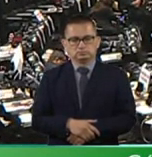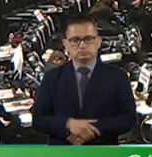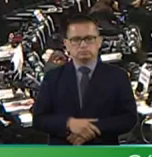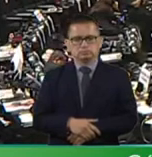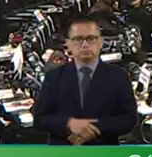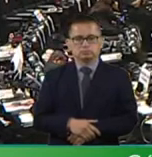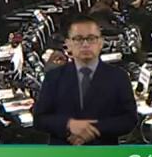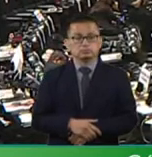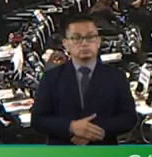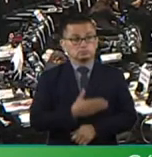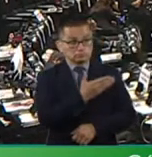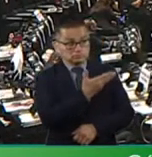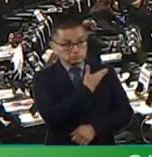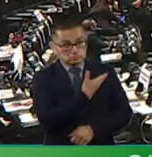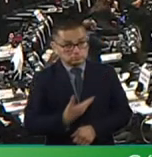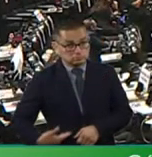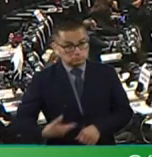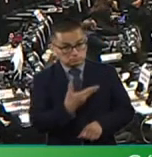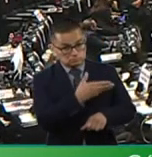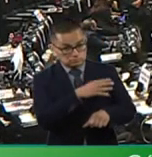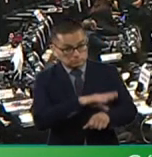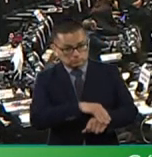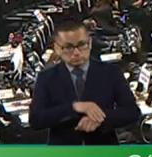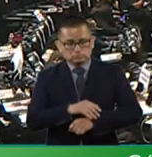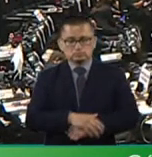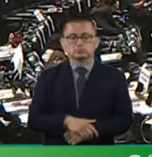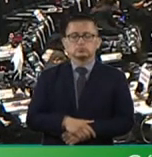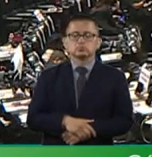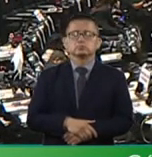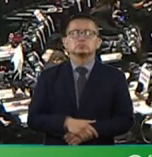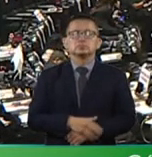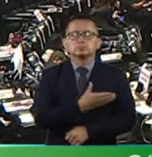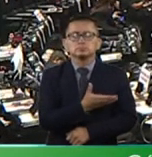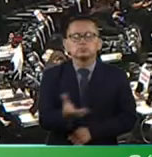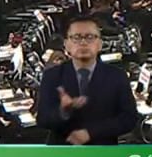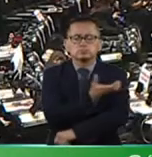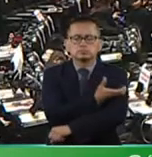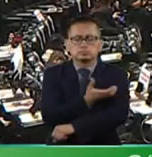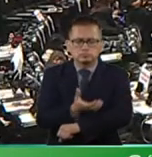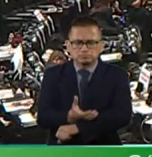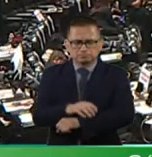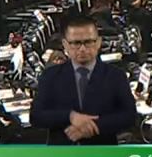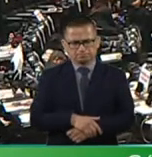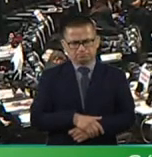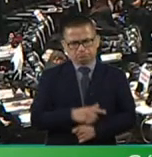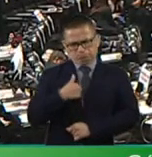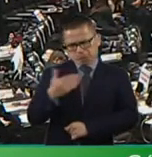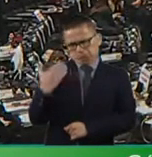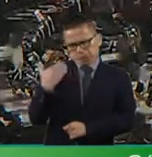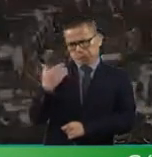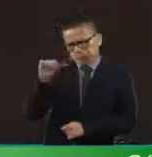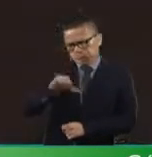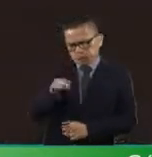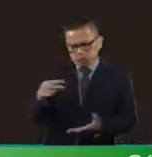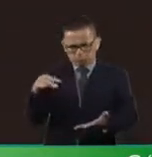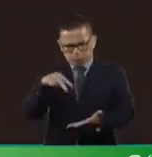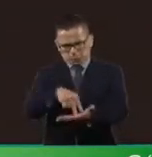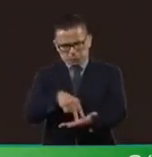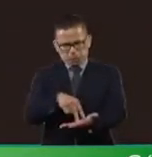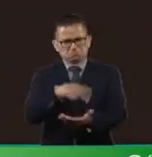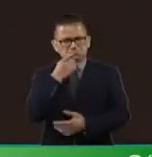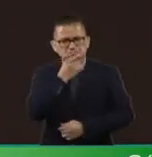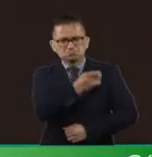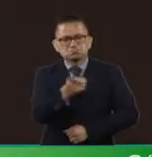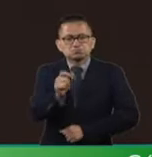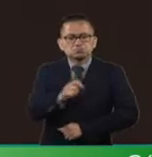Con permiso de la presidencia. Adelante. Compañeros y compañeras, como lo dije hoy en esta tribuna, las y los